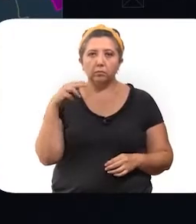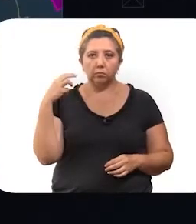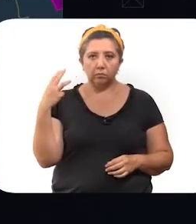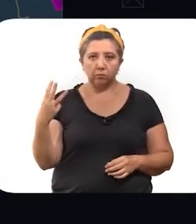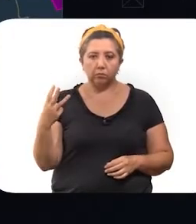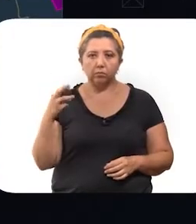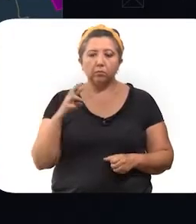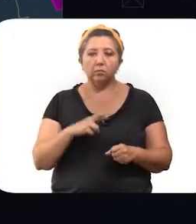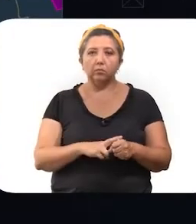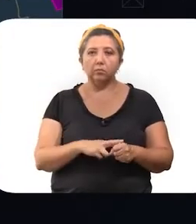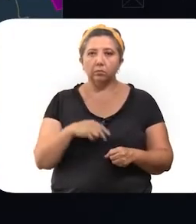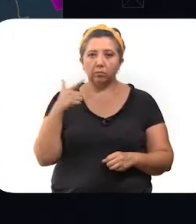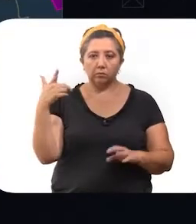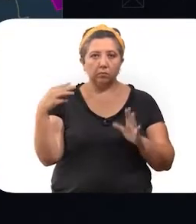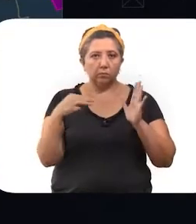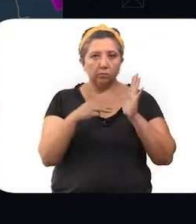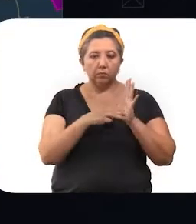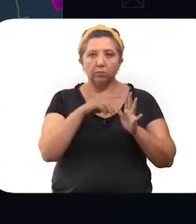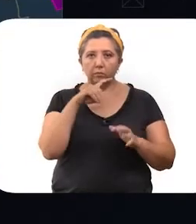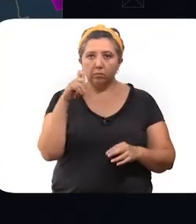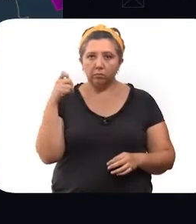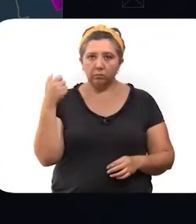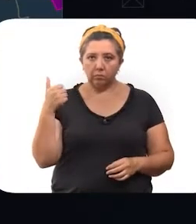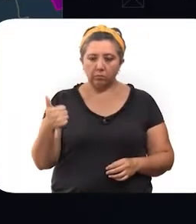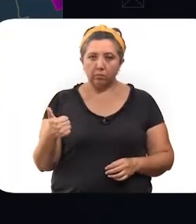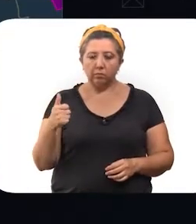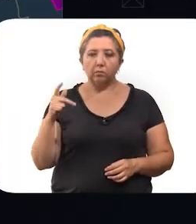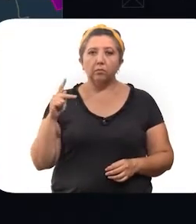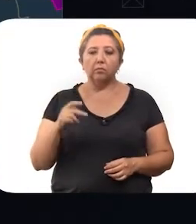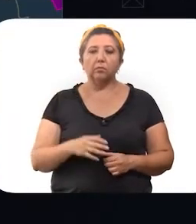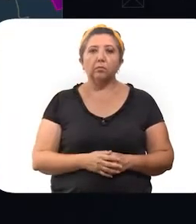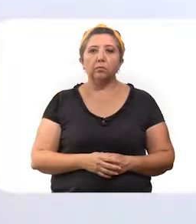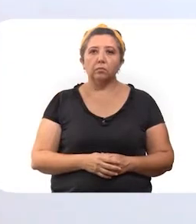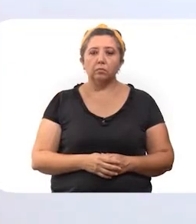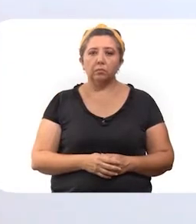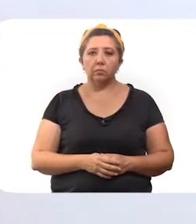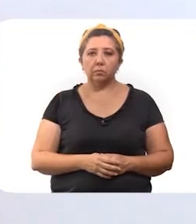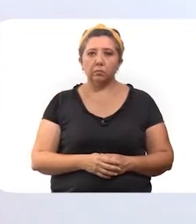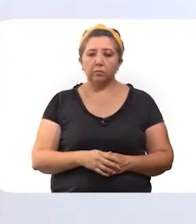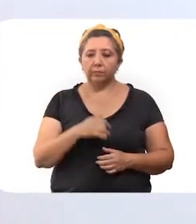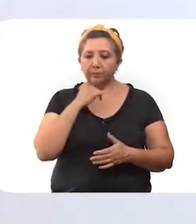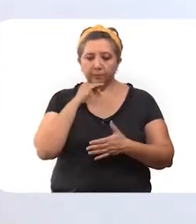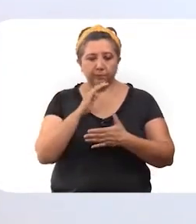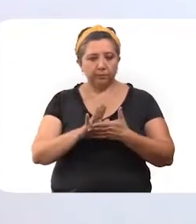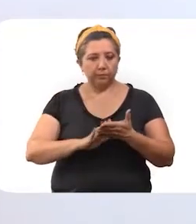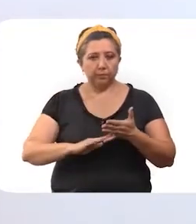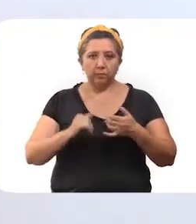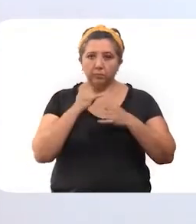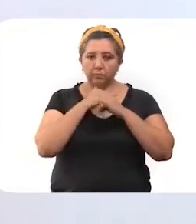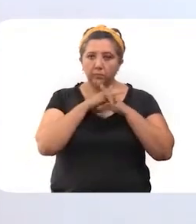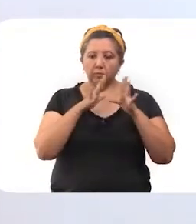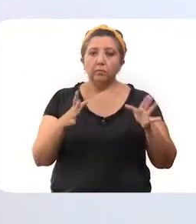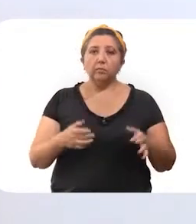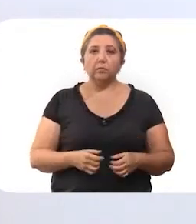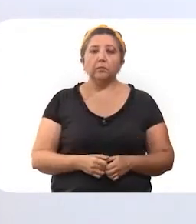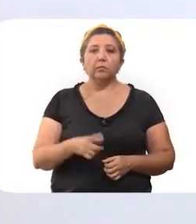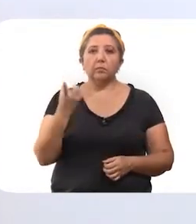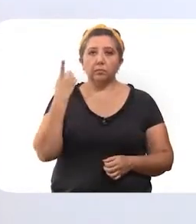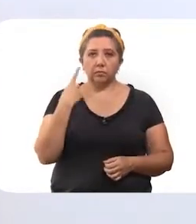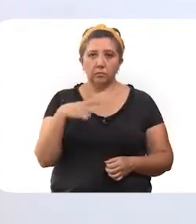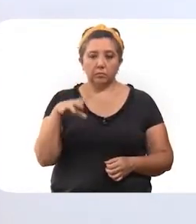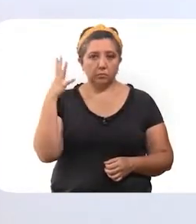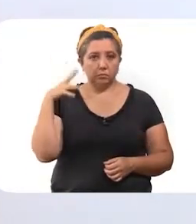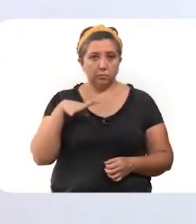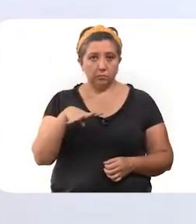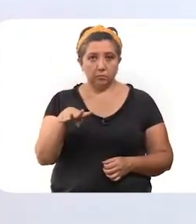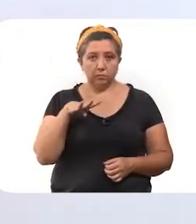4.283 en la zona sur, 7.106 en la zona poniente. Lamentablemente en este parte médico informamos